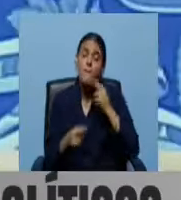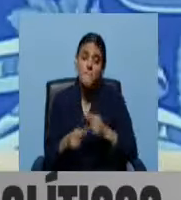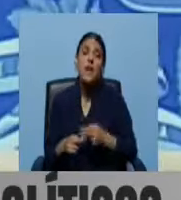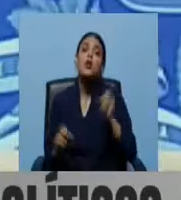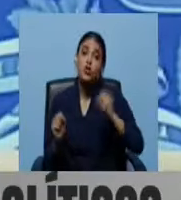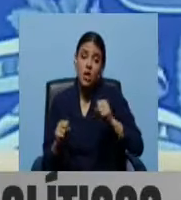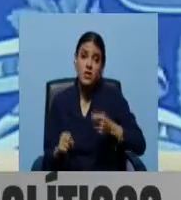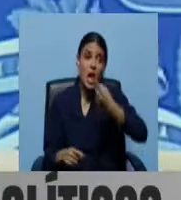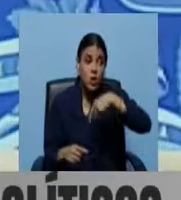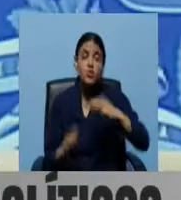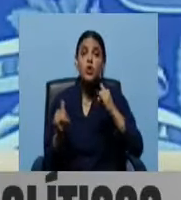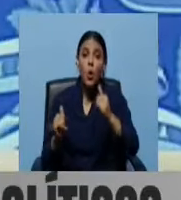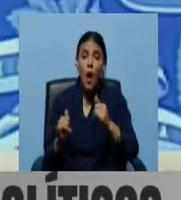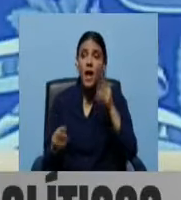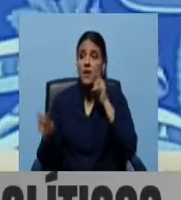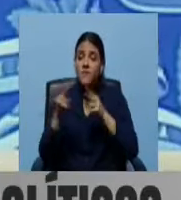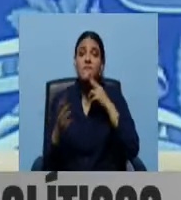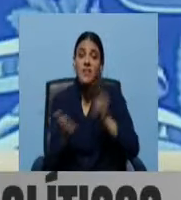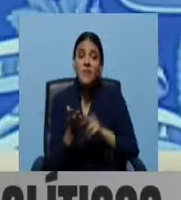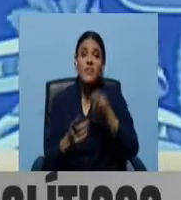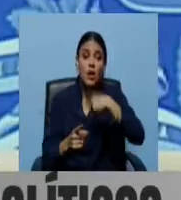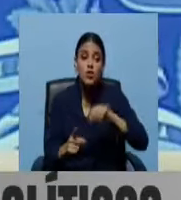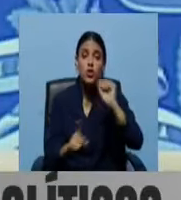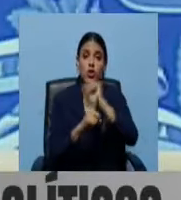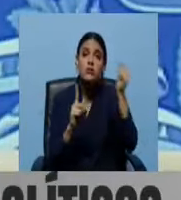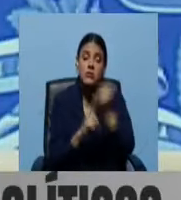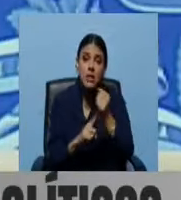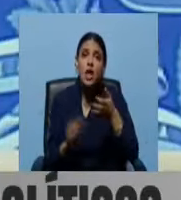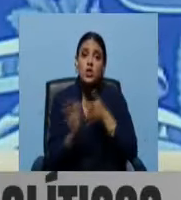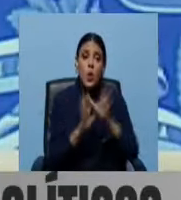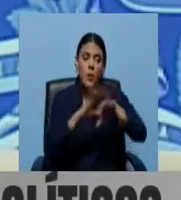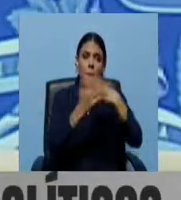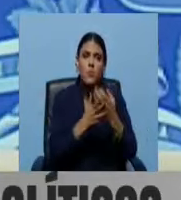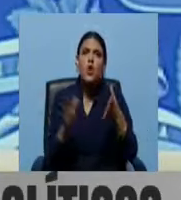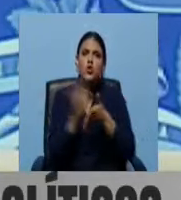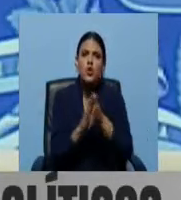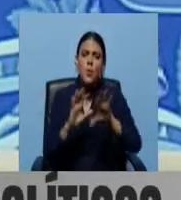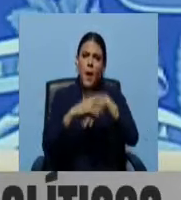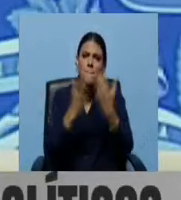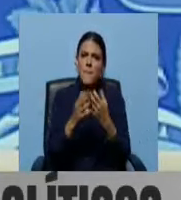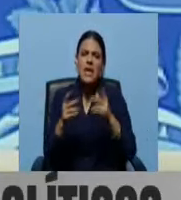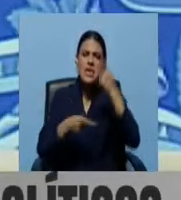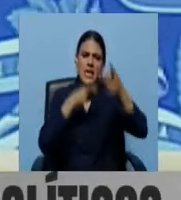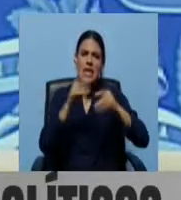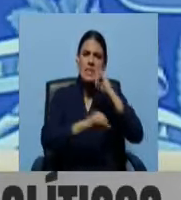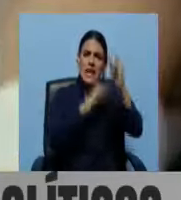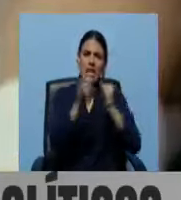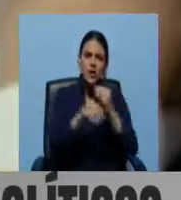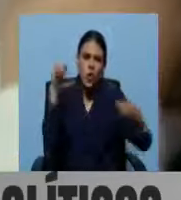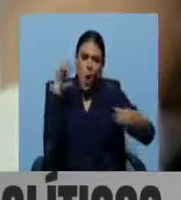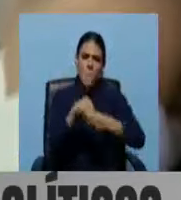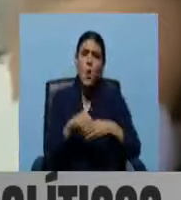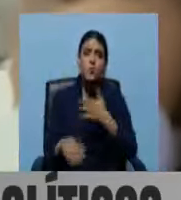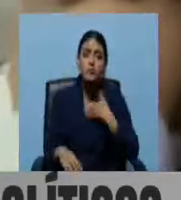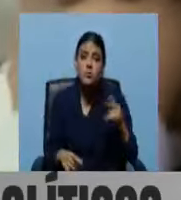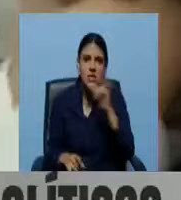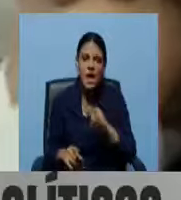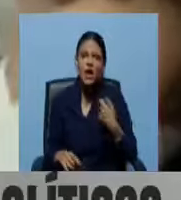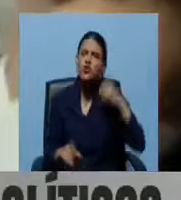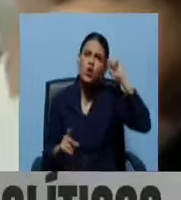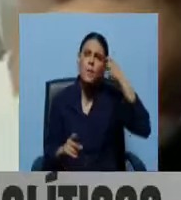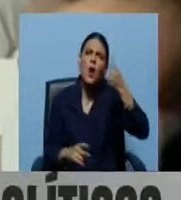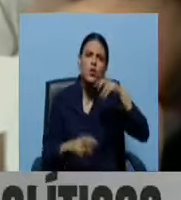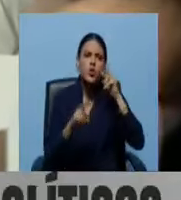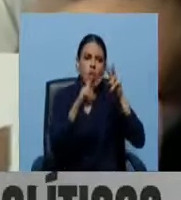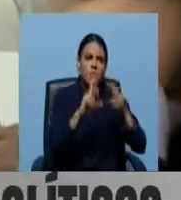tenido verdaderos récords mundiales en materia de injerencia extranjera. Yo no recuerdo, he tratado de revisar, pero no hemos